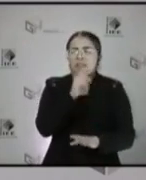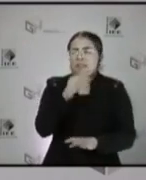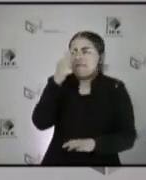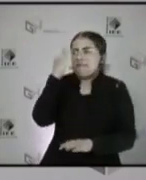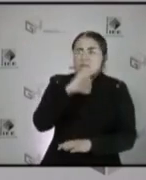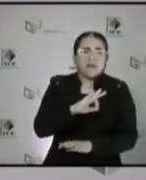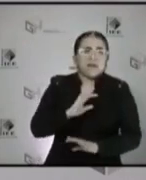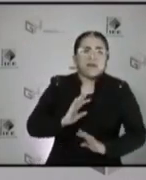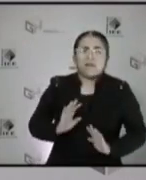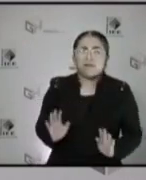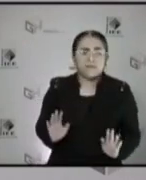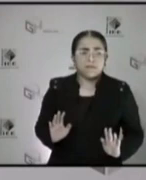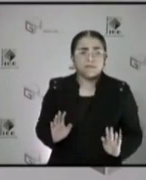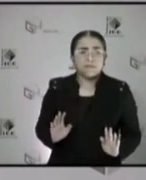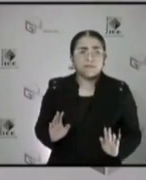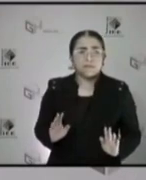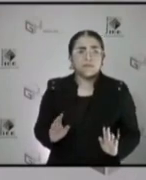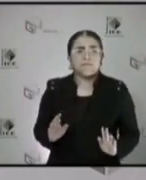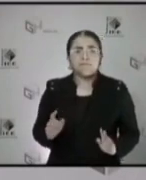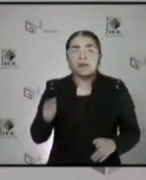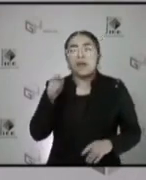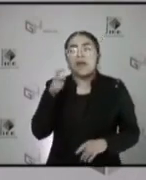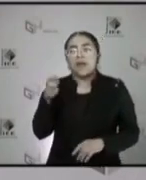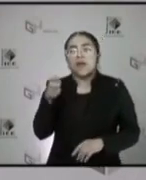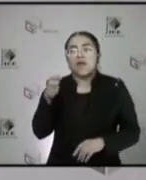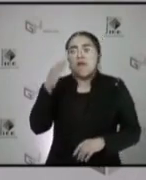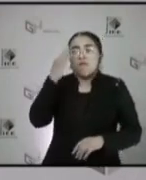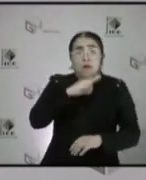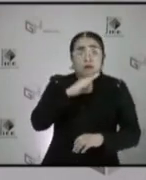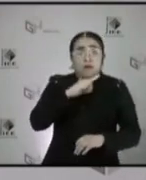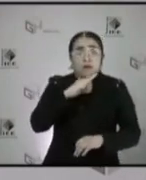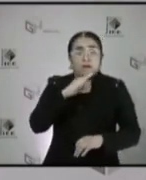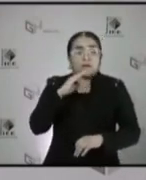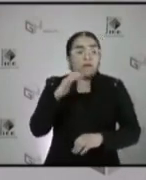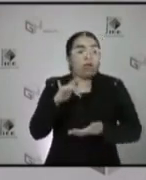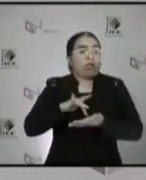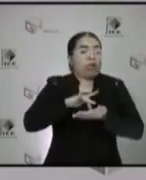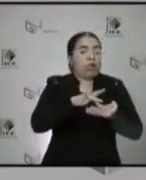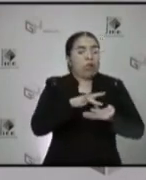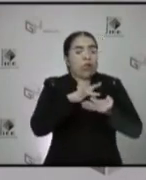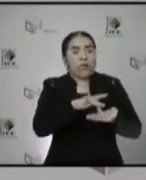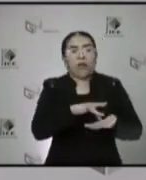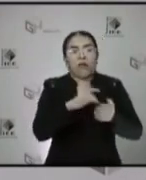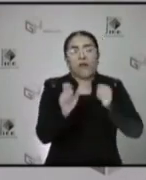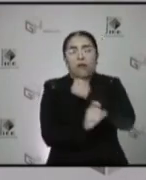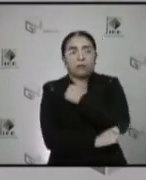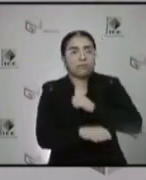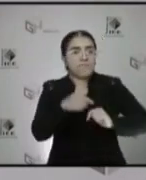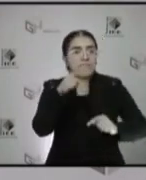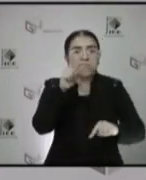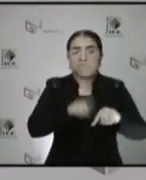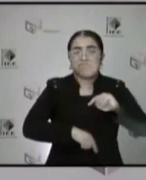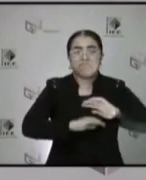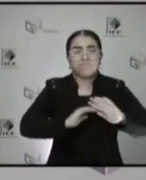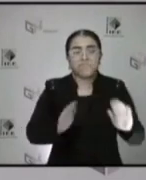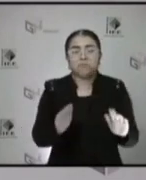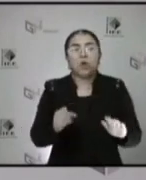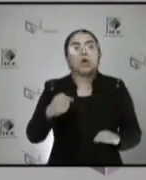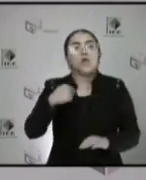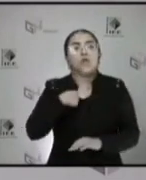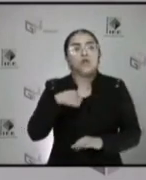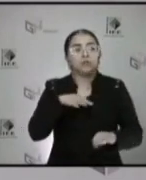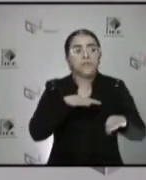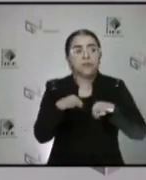La impunidad alimenta la corrupción. Por eso, donde he estado, donde he trabajado, siempre he